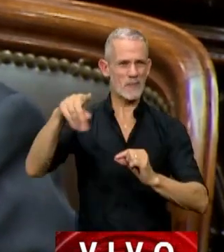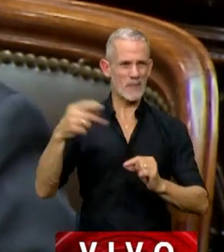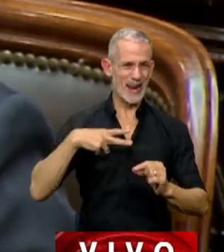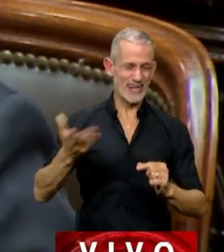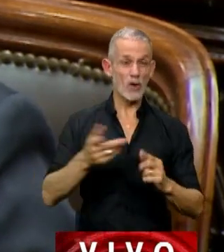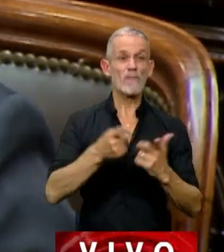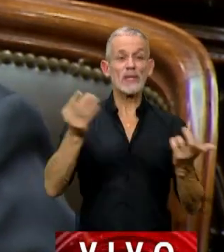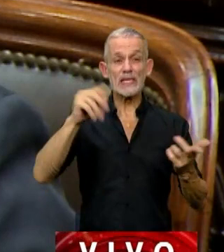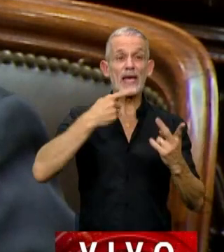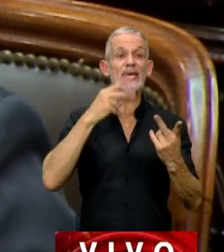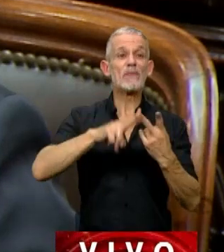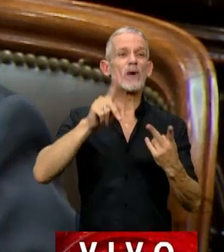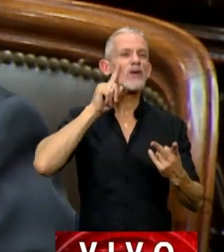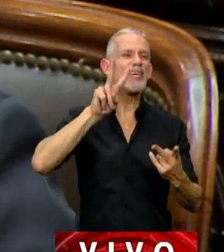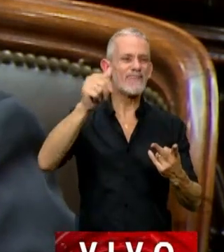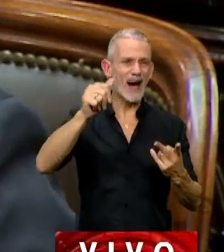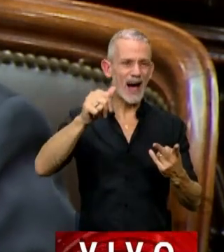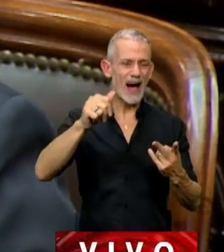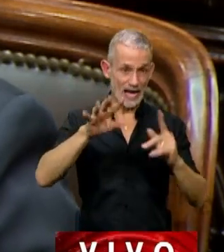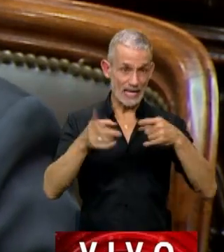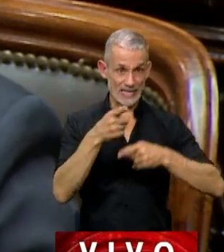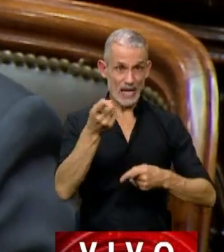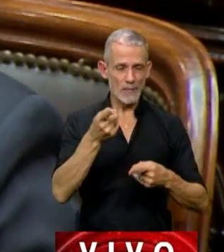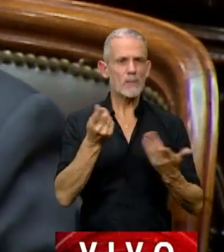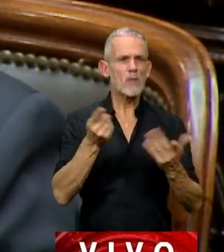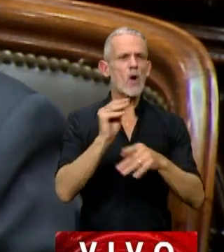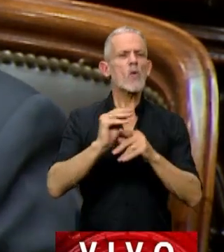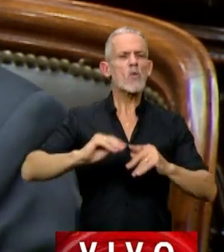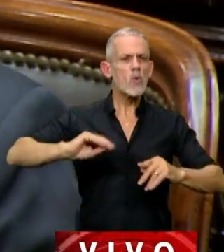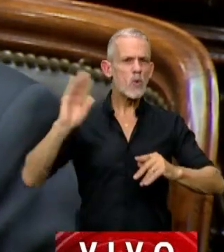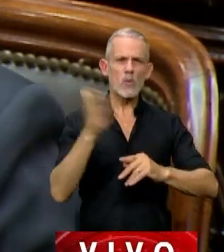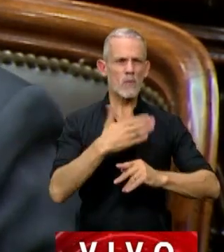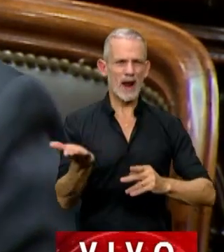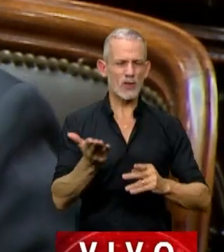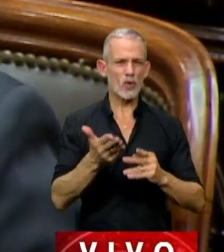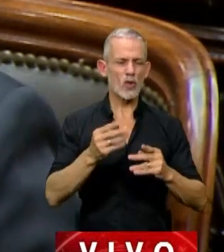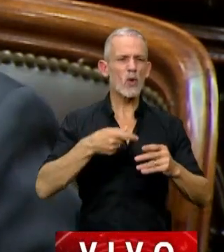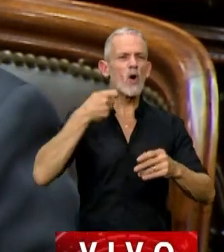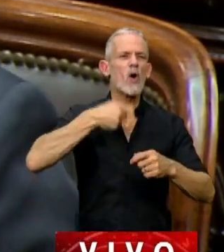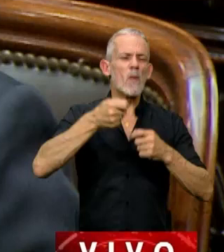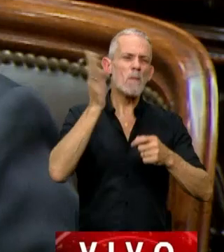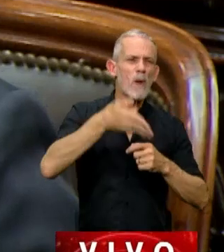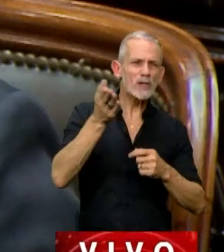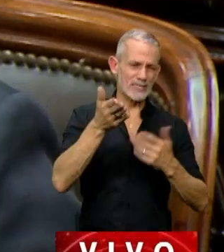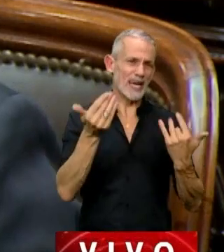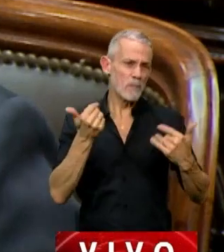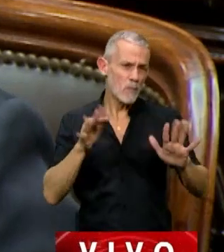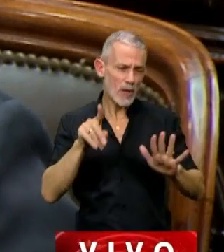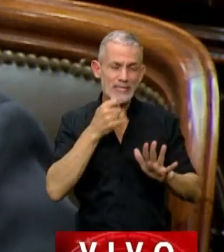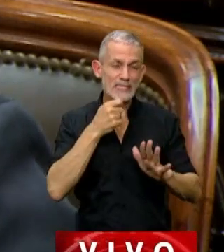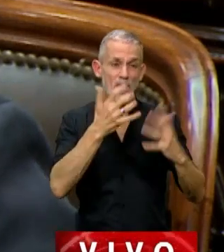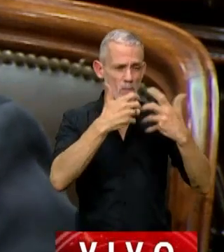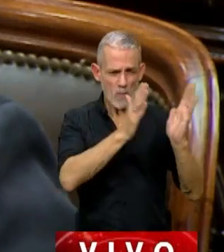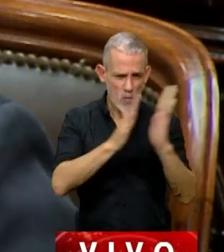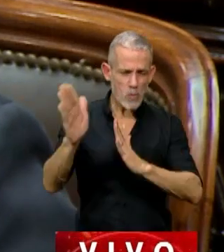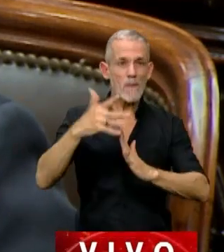el impuesto al valor agregado también con una cobertura amplia, con alícuotas que incluso podrían ser, si la estructura